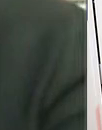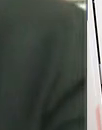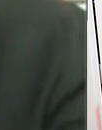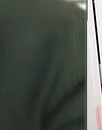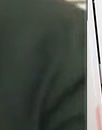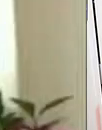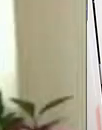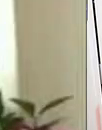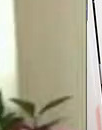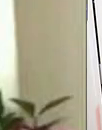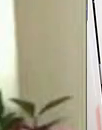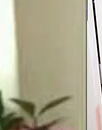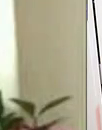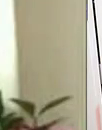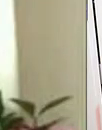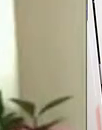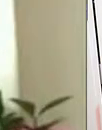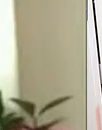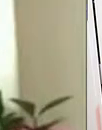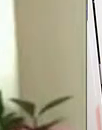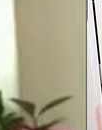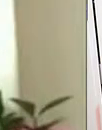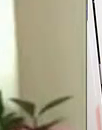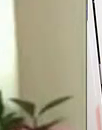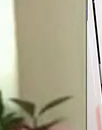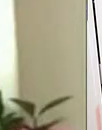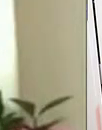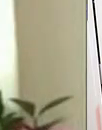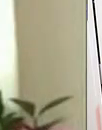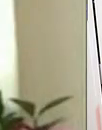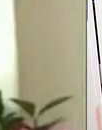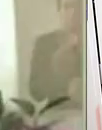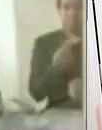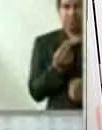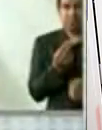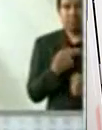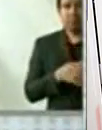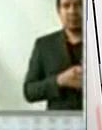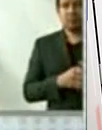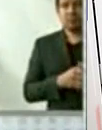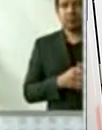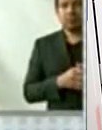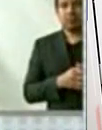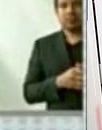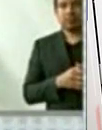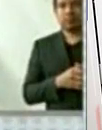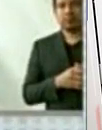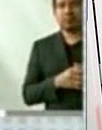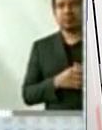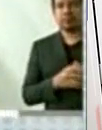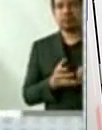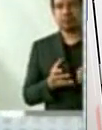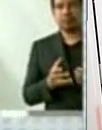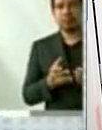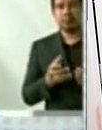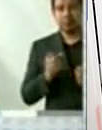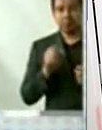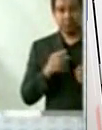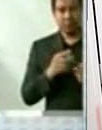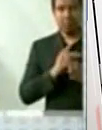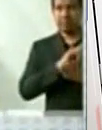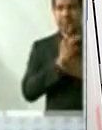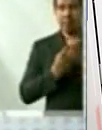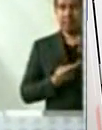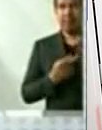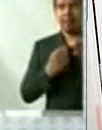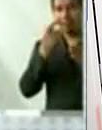No. Eso sí, no. Es decir, Kerry dijo, sí, hombre, qué bueno que quieras mandar arbolitos a América.